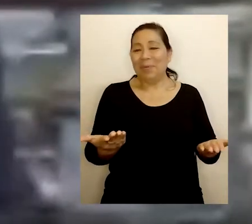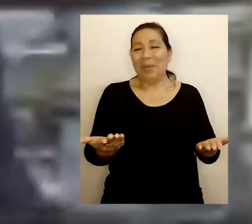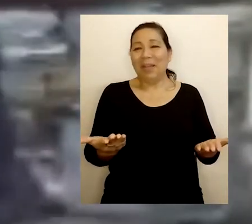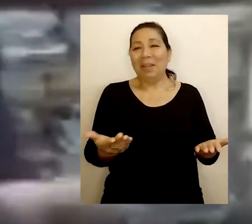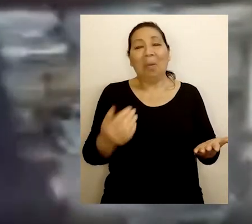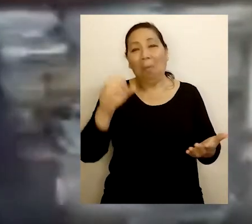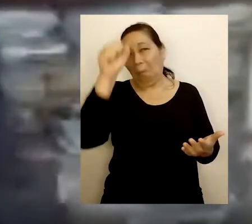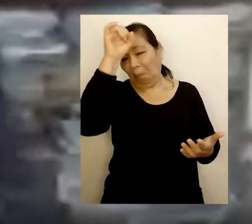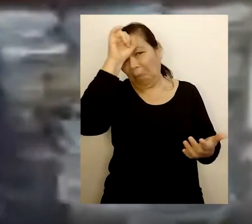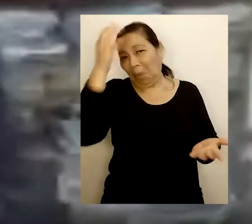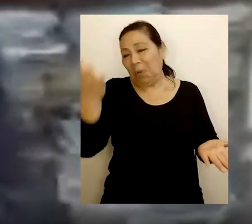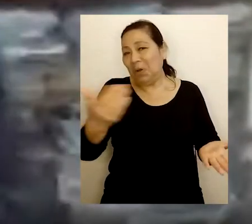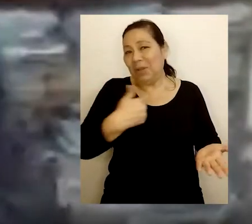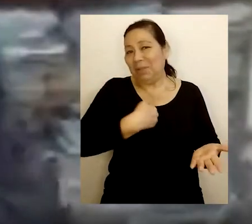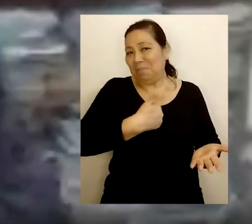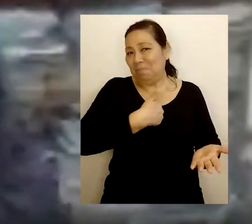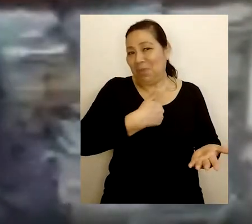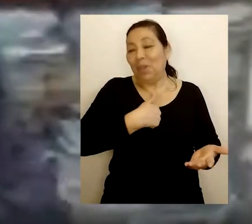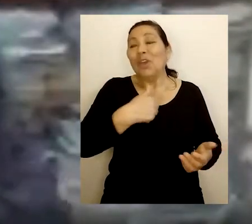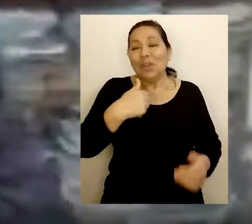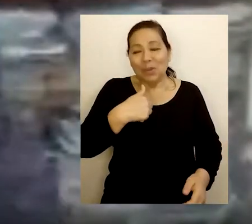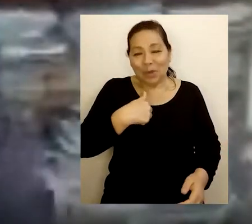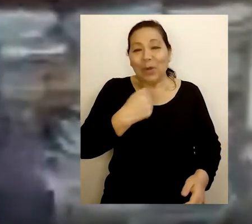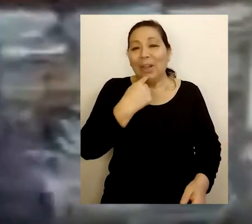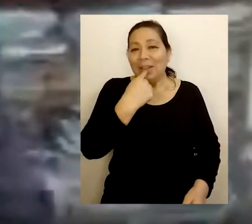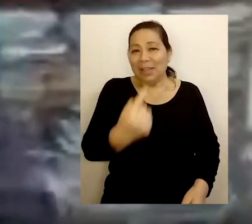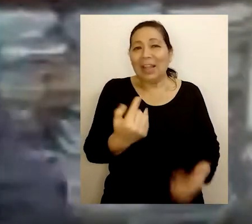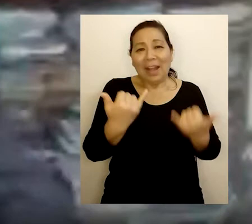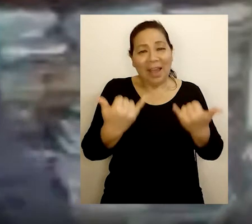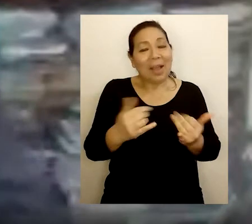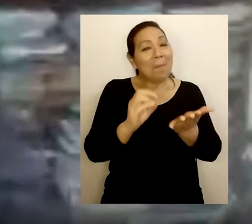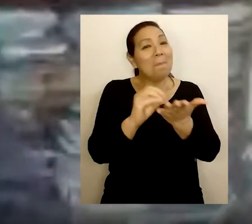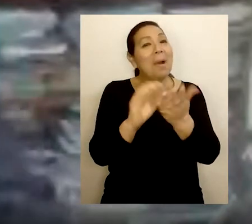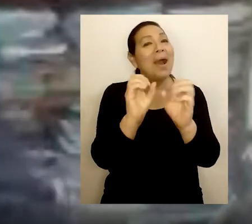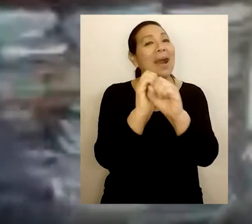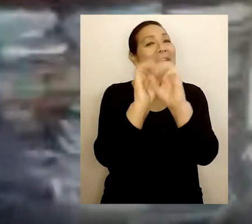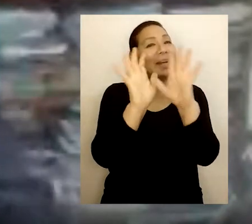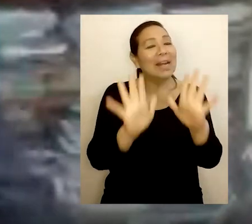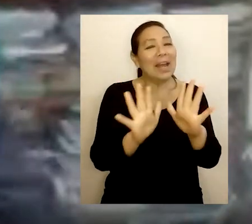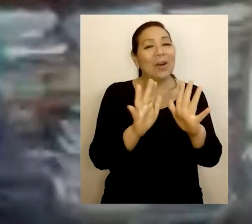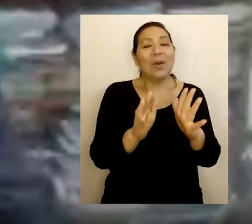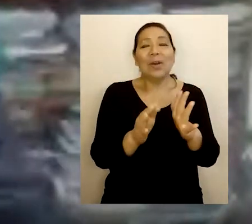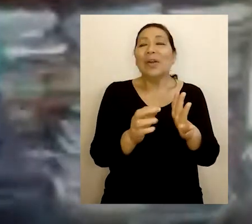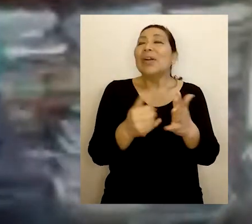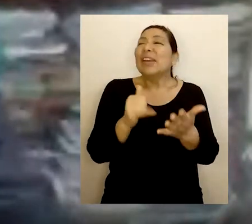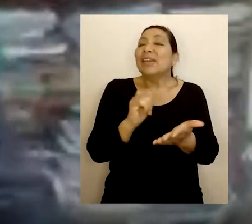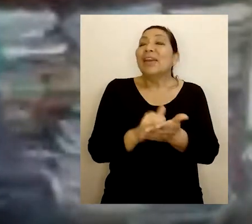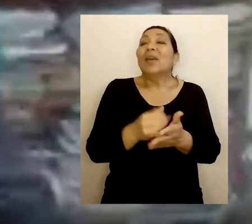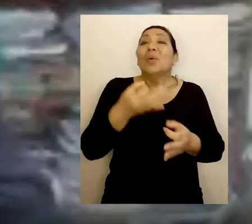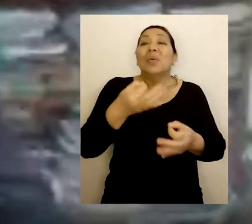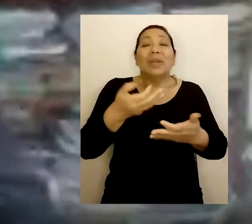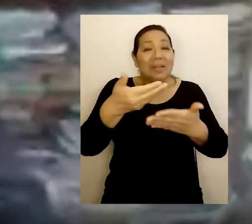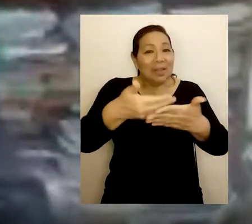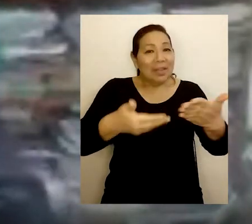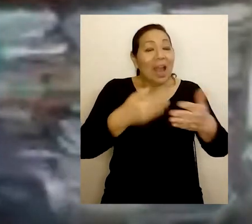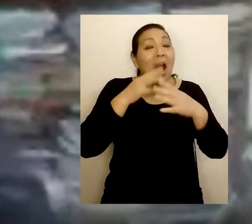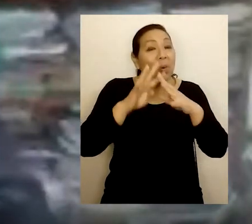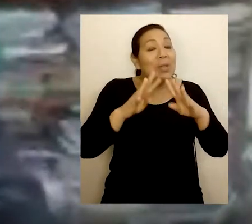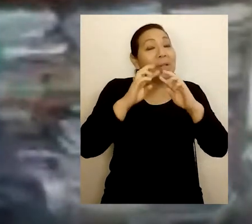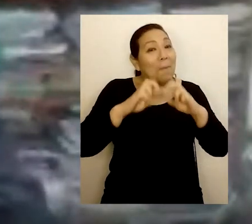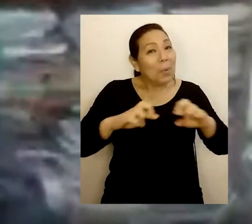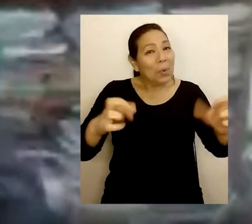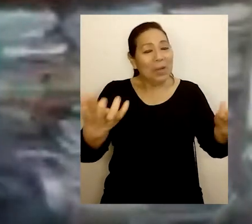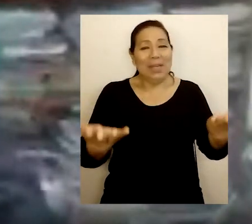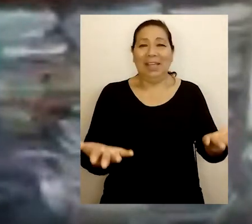o ignorancia de mi parte. Eso yo lo rechazo. Acá es muy claro lo que ha adjuntado el acta de registro de audiencia